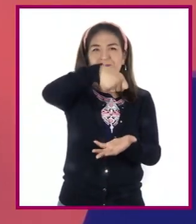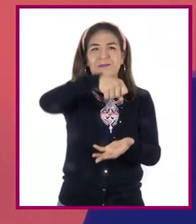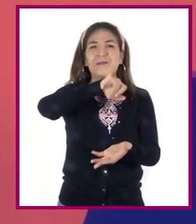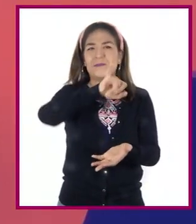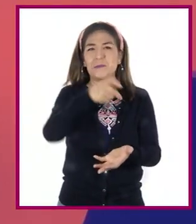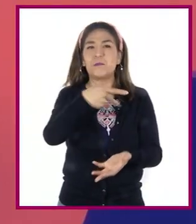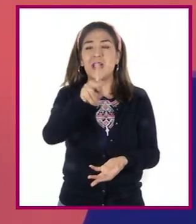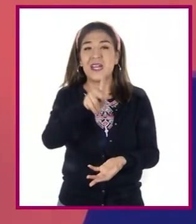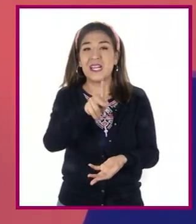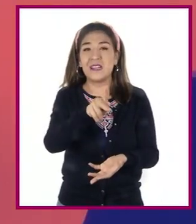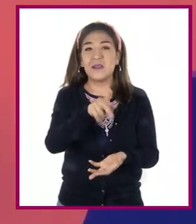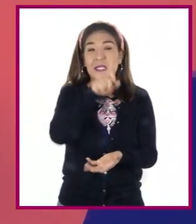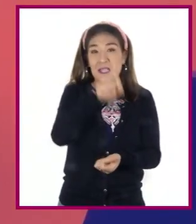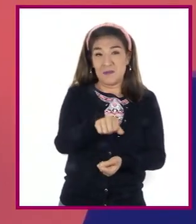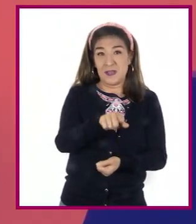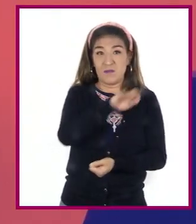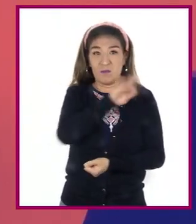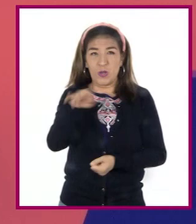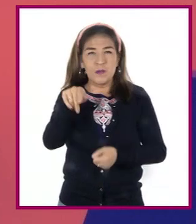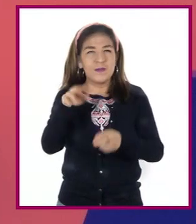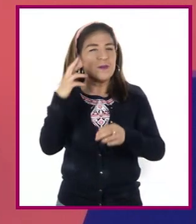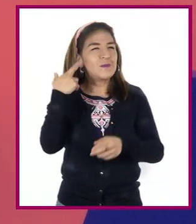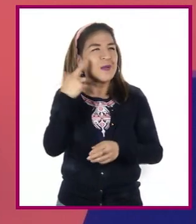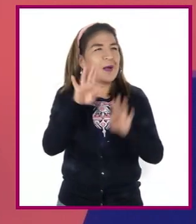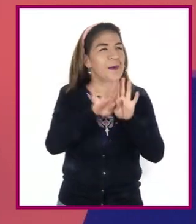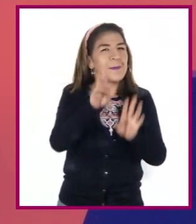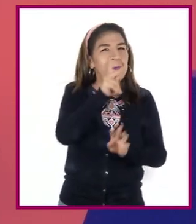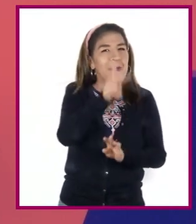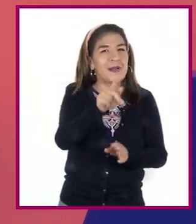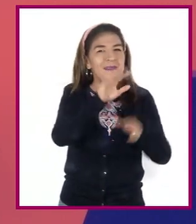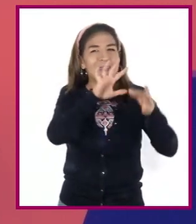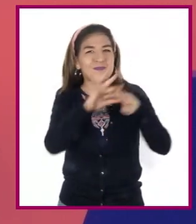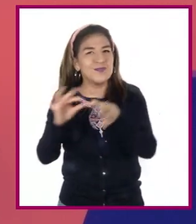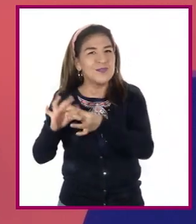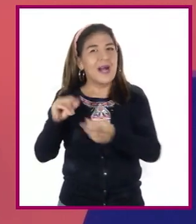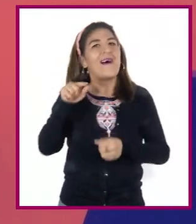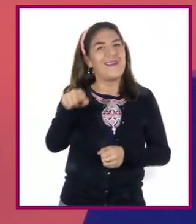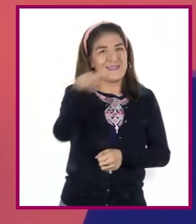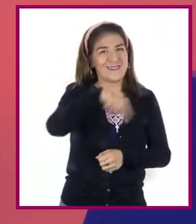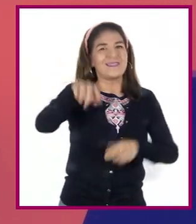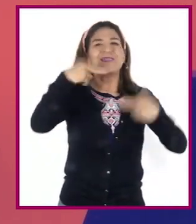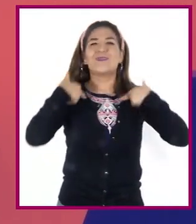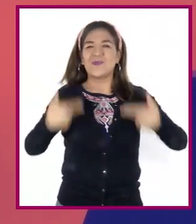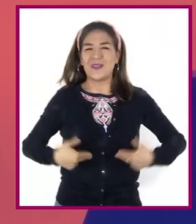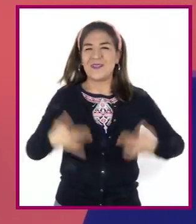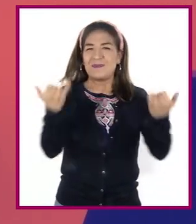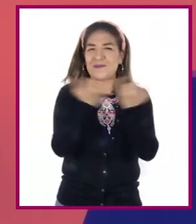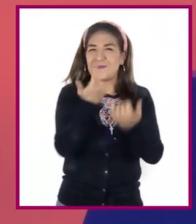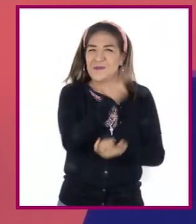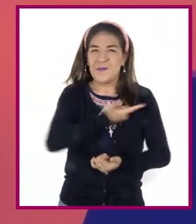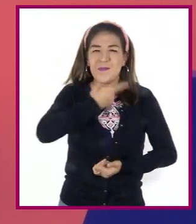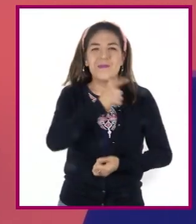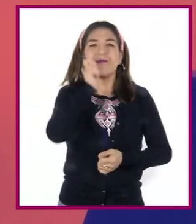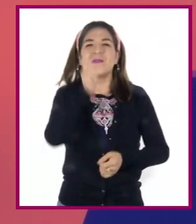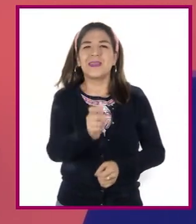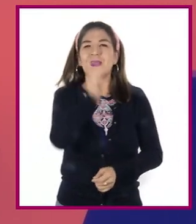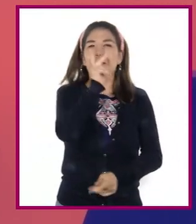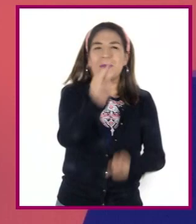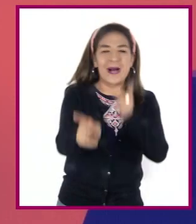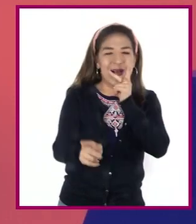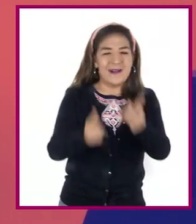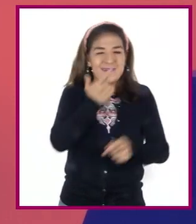mismo tiempo me gusta cómo suena y creo que así nos pasa de pronto a los seres humanos, que estamos llenos de